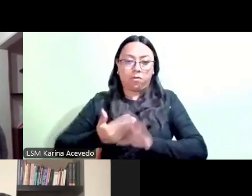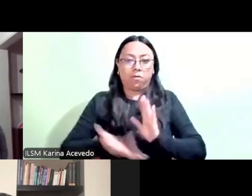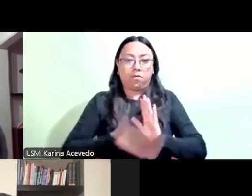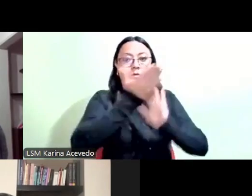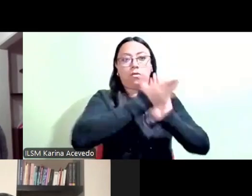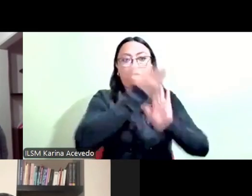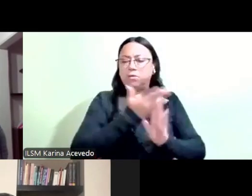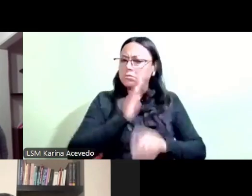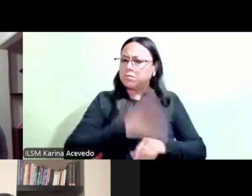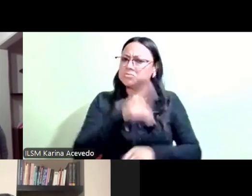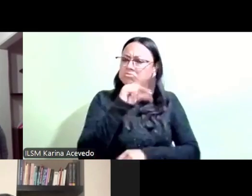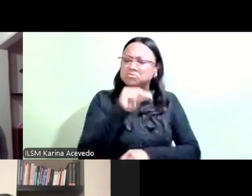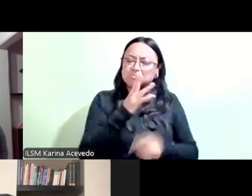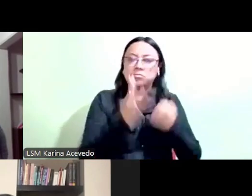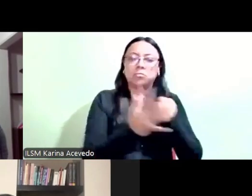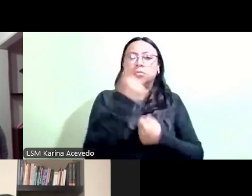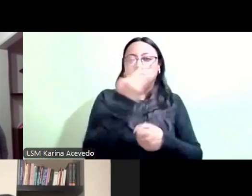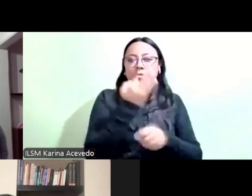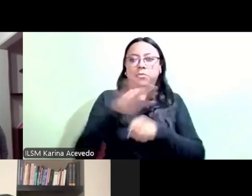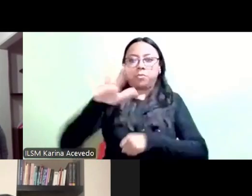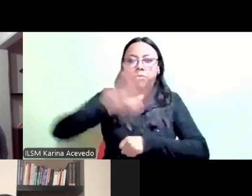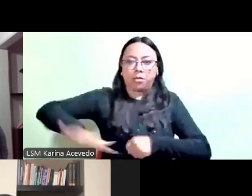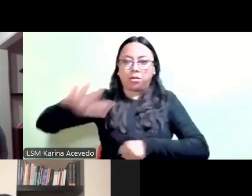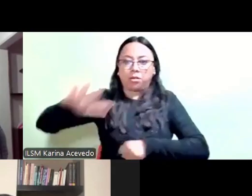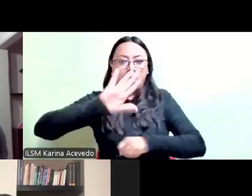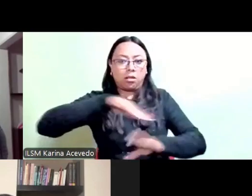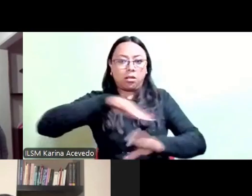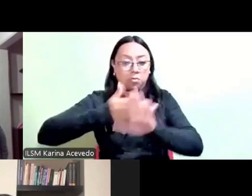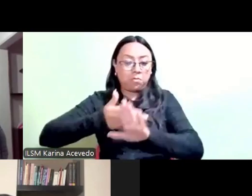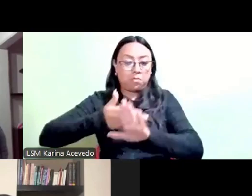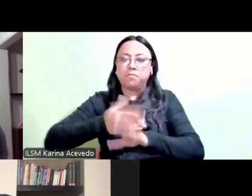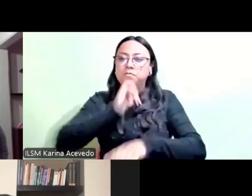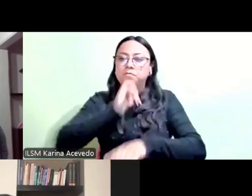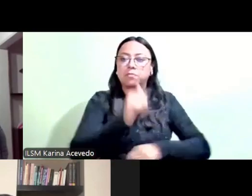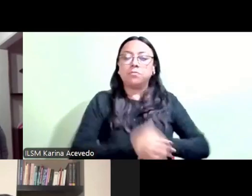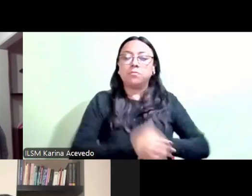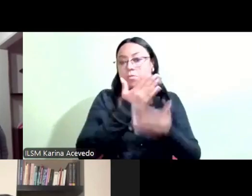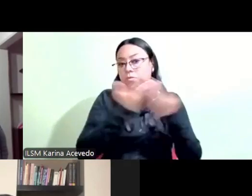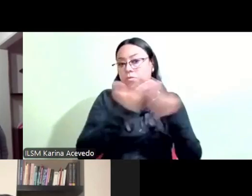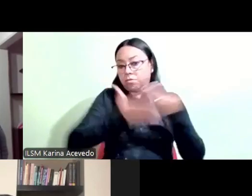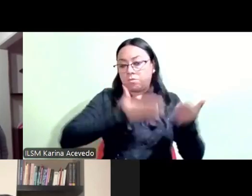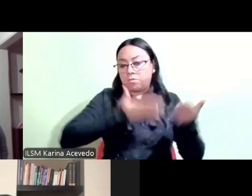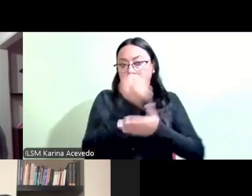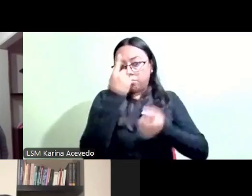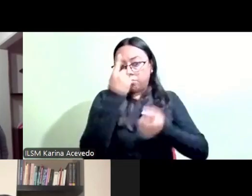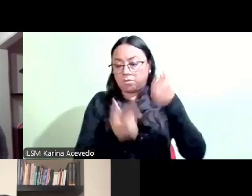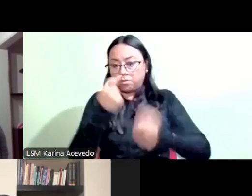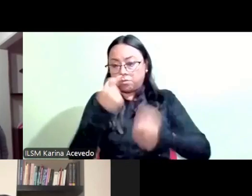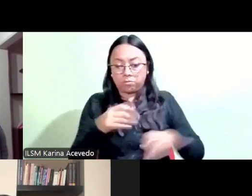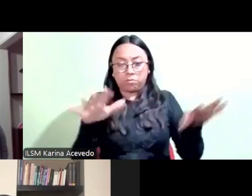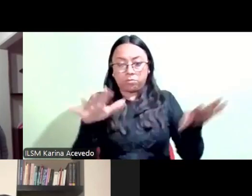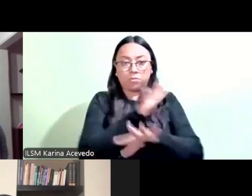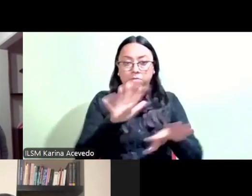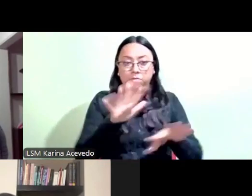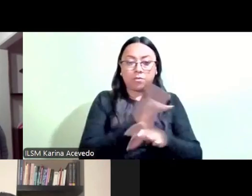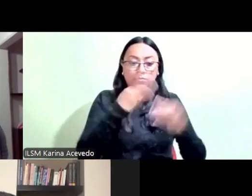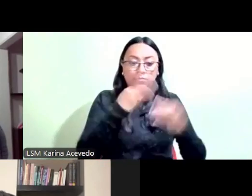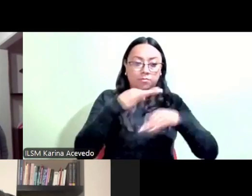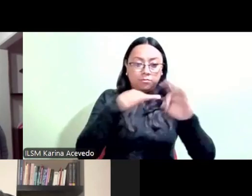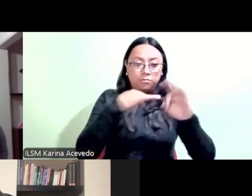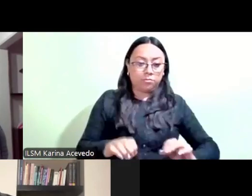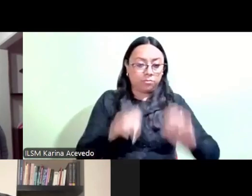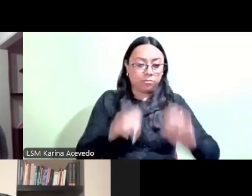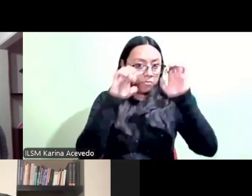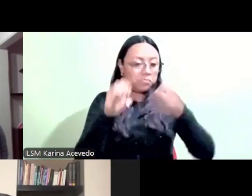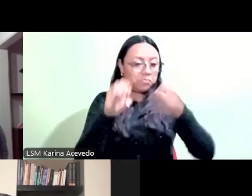de conservación patrimonial. Y como se ha señalado en la iniciativa, no propone cambios en la estructura del inmueble, es decir, permanecerá tal y como